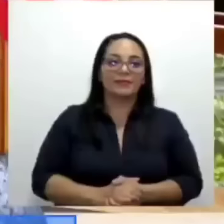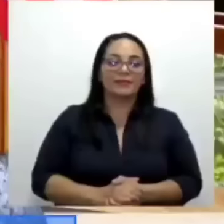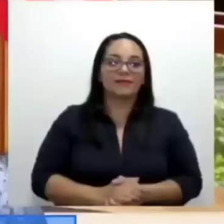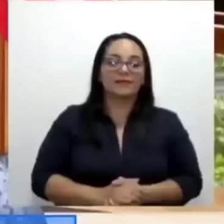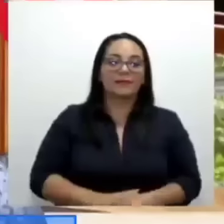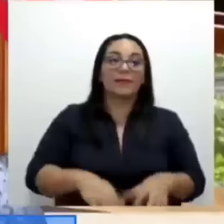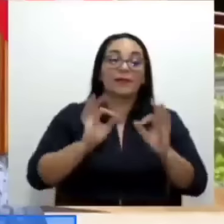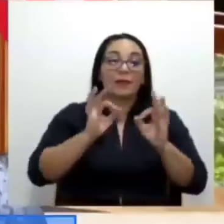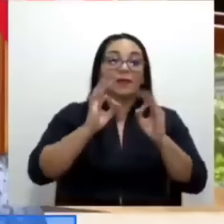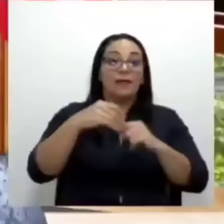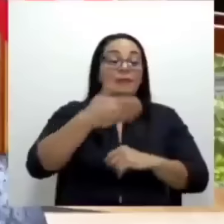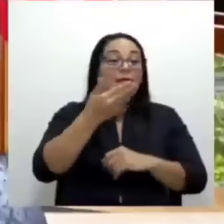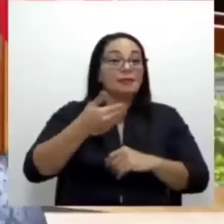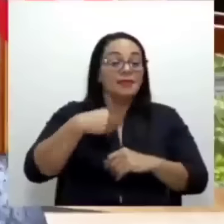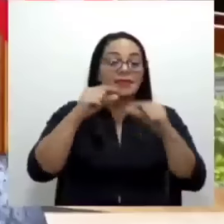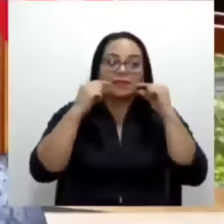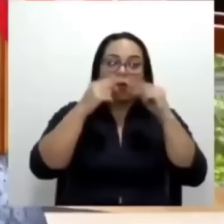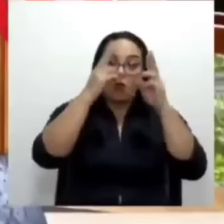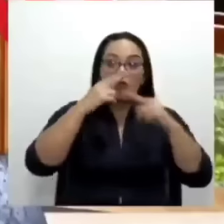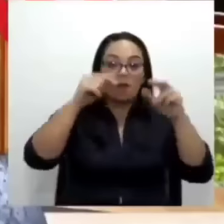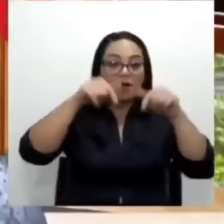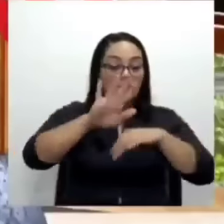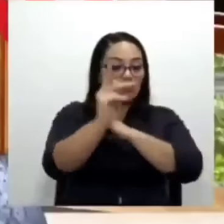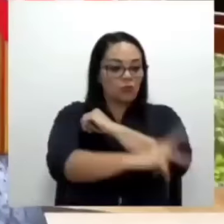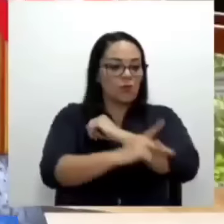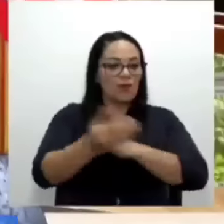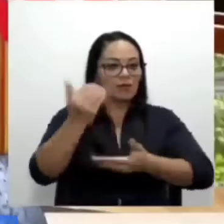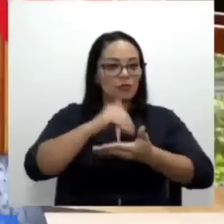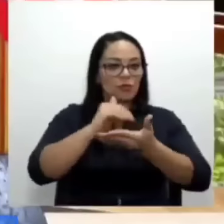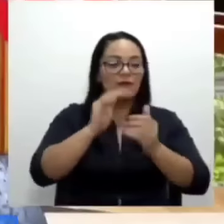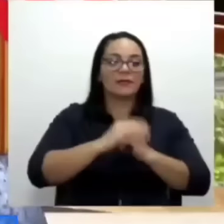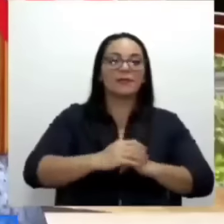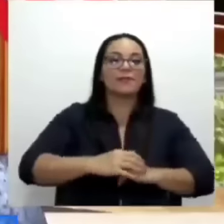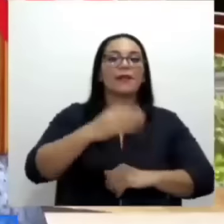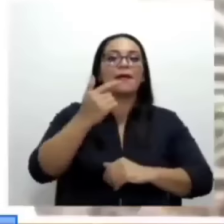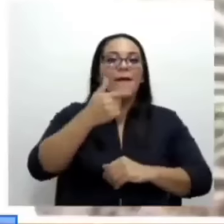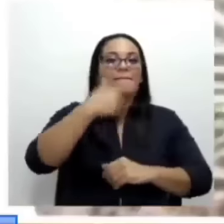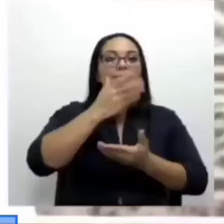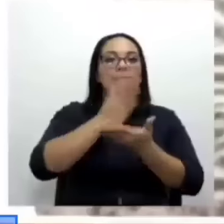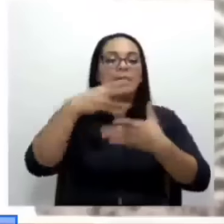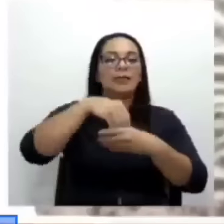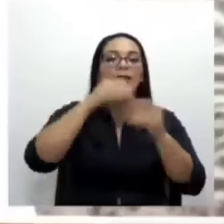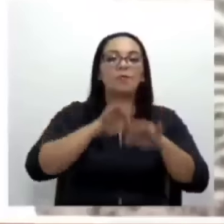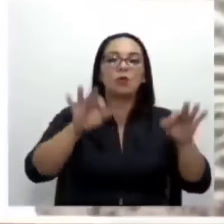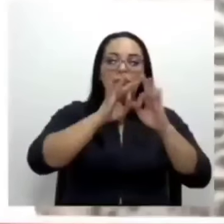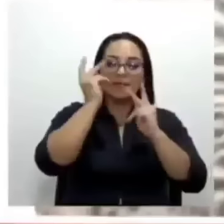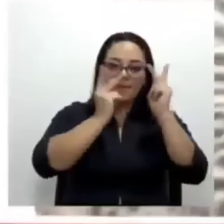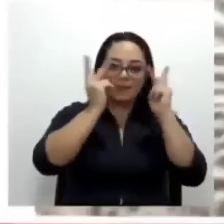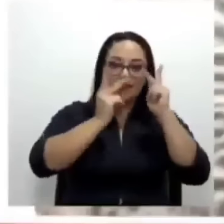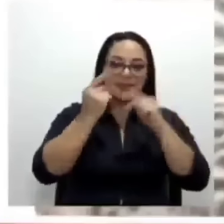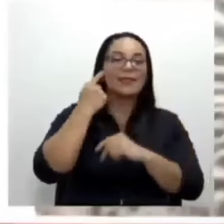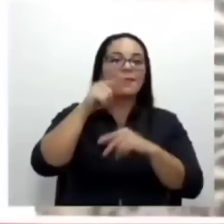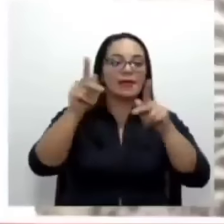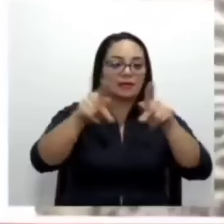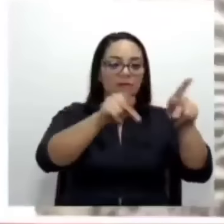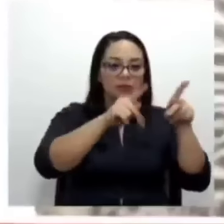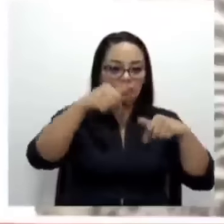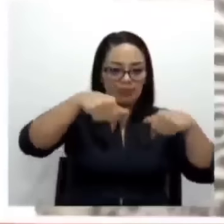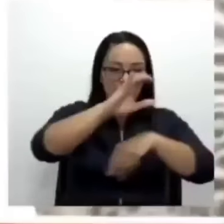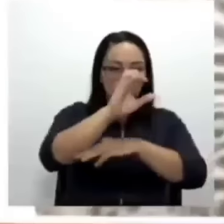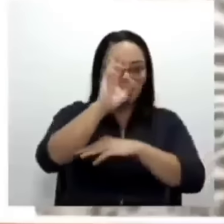Presidente Chávez, estoy honrada de estar aquí en su bello país de nuevo y ser parte de esta importante visita para las personas en Costa